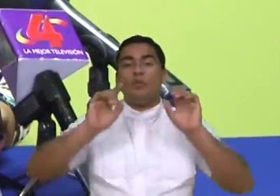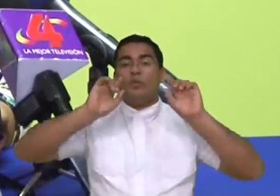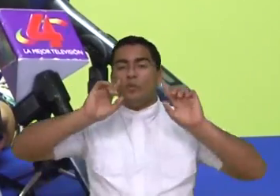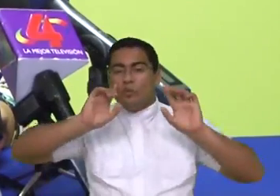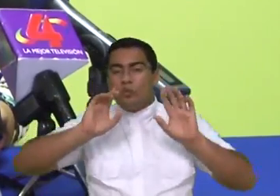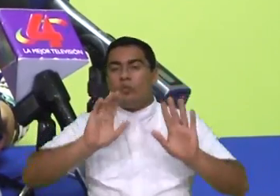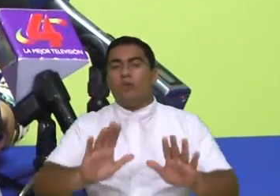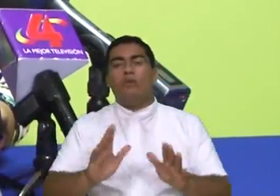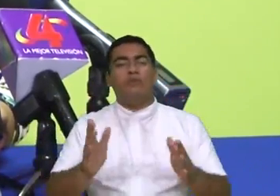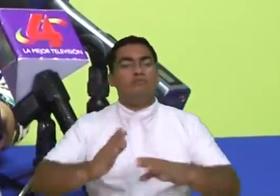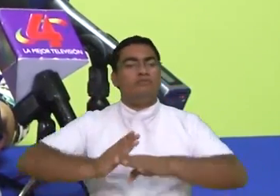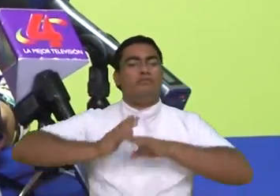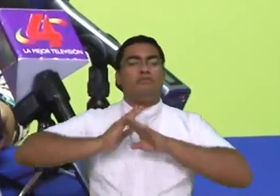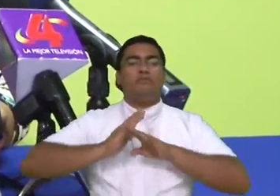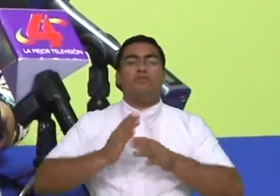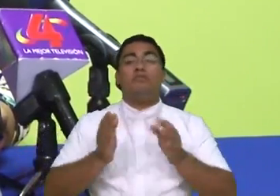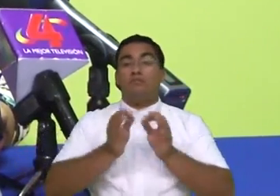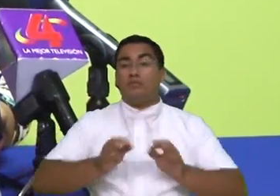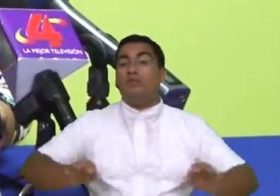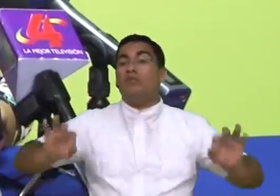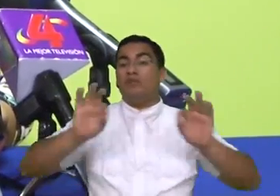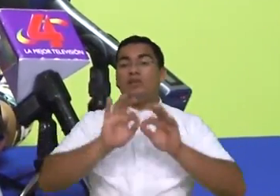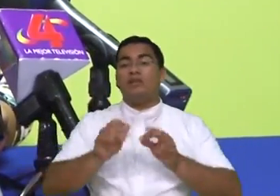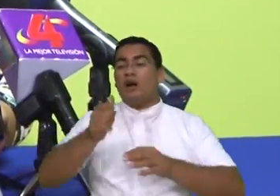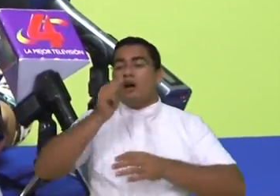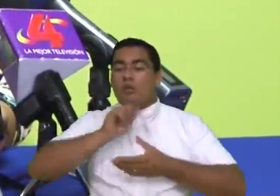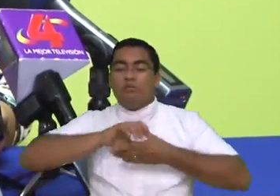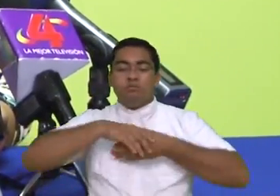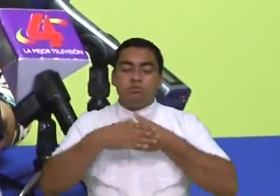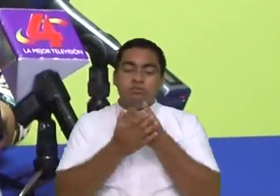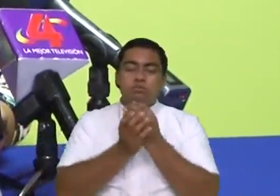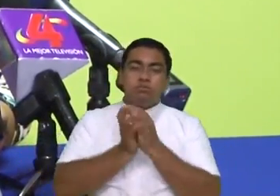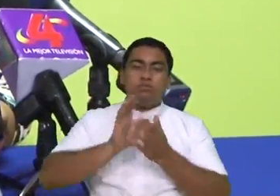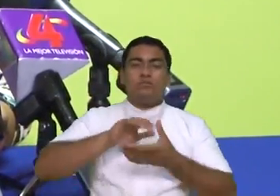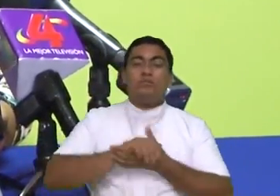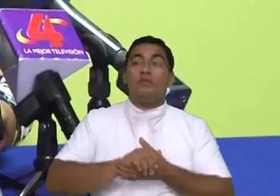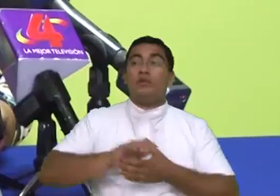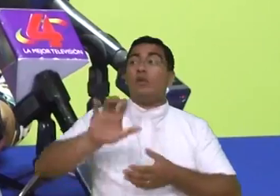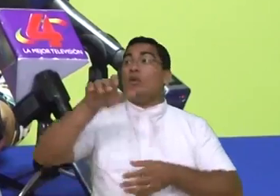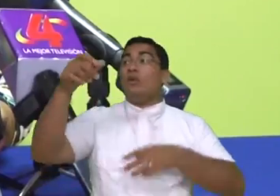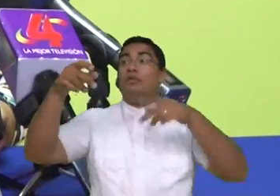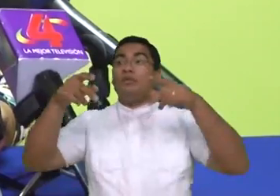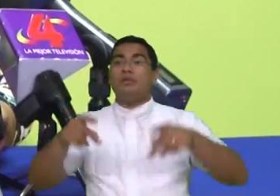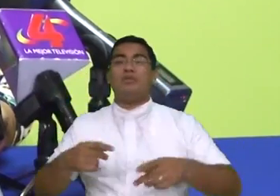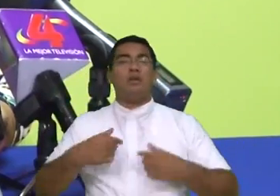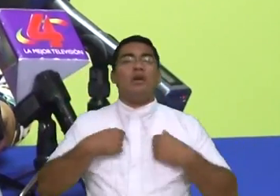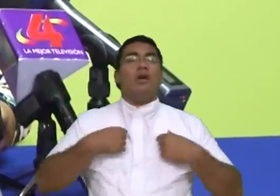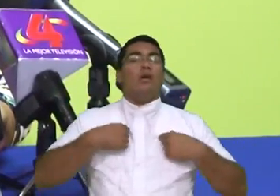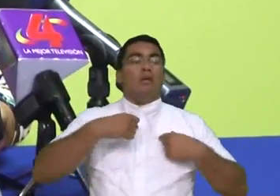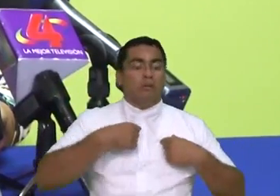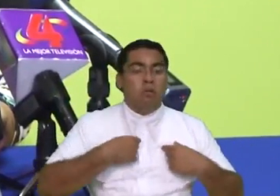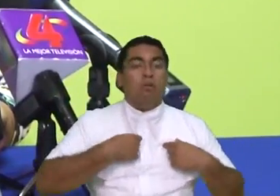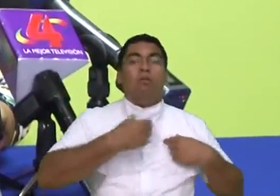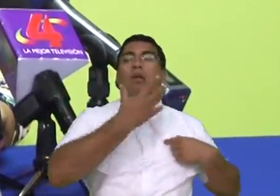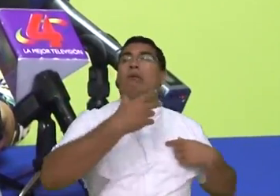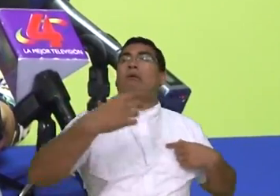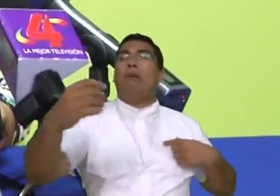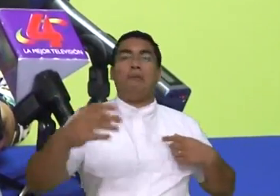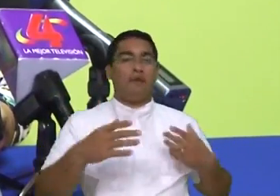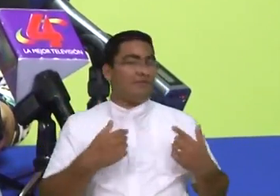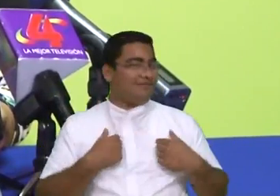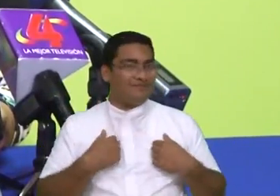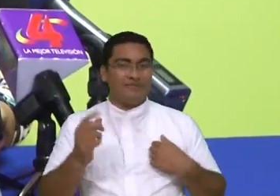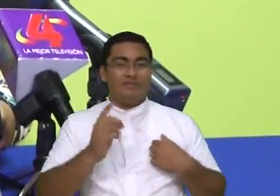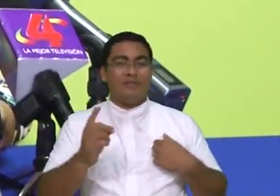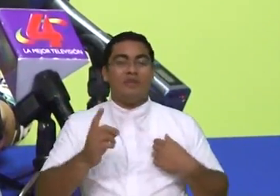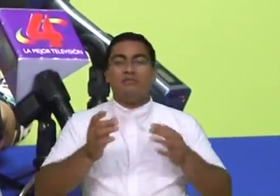preventivas importantísimas, como son el lavado de manos, el proteger a las demás personas utilizando la etiqueta al toser, que significa usar